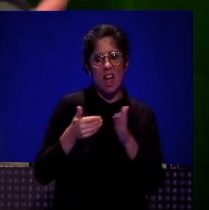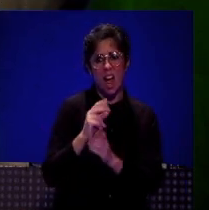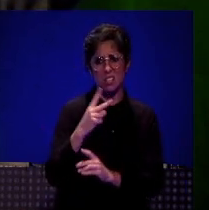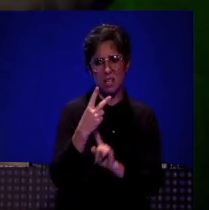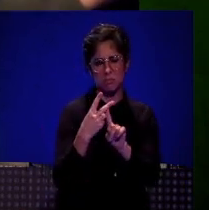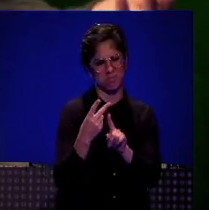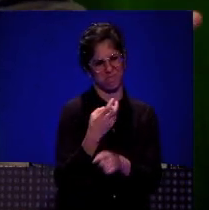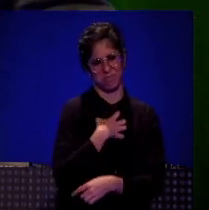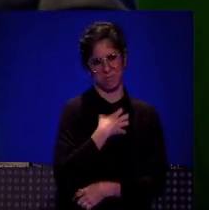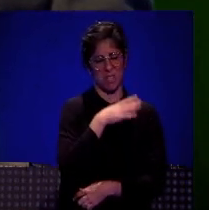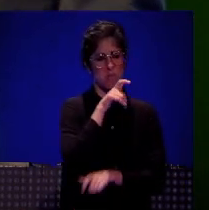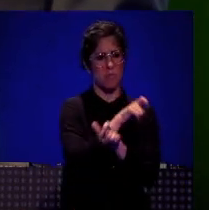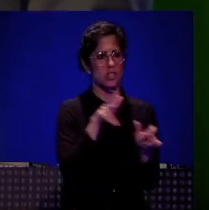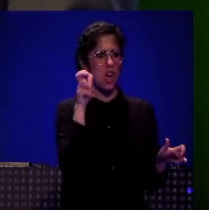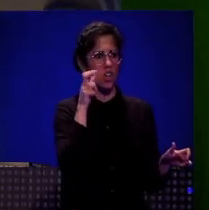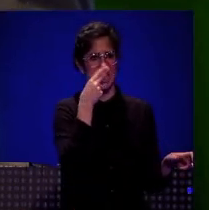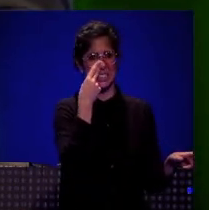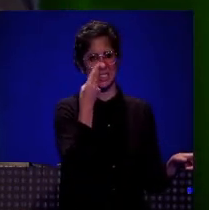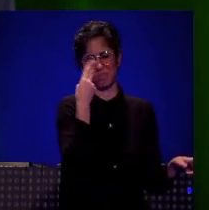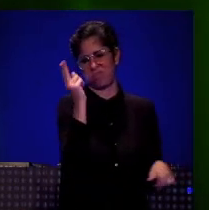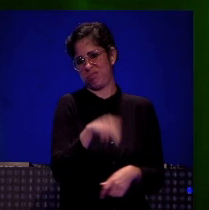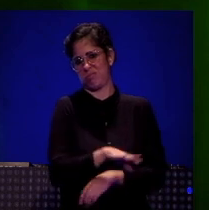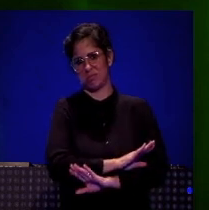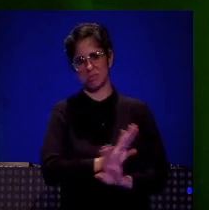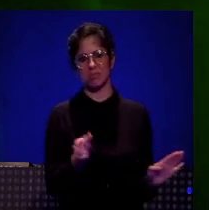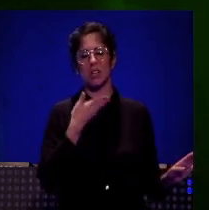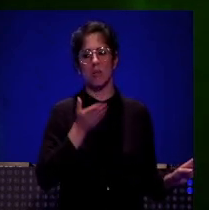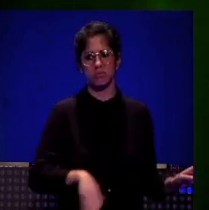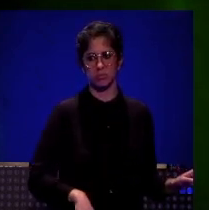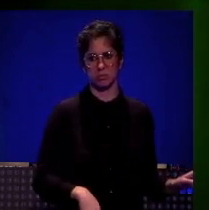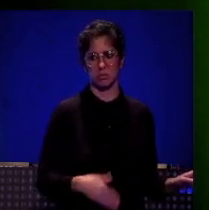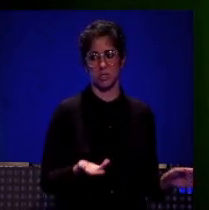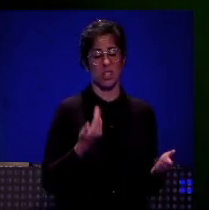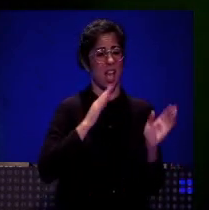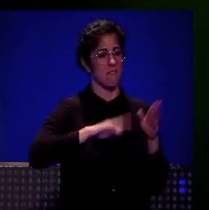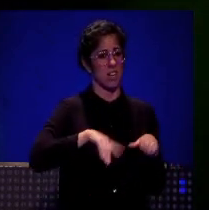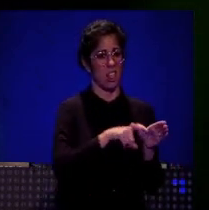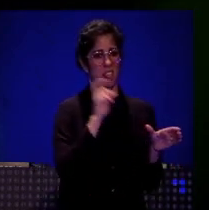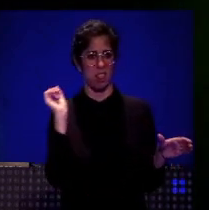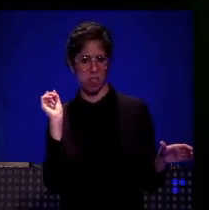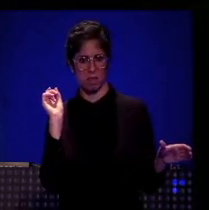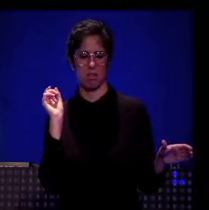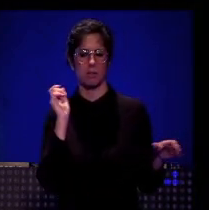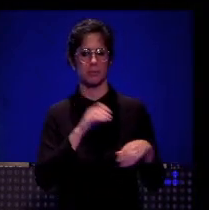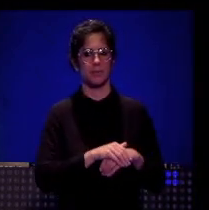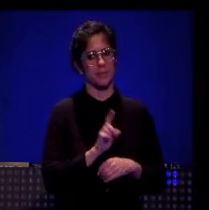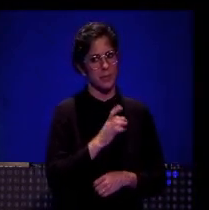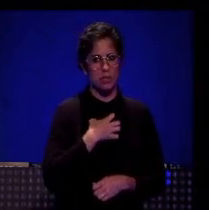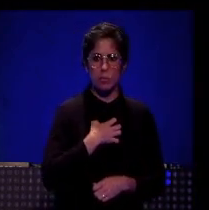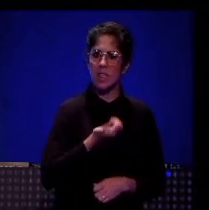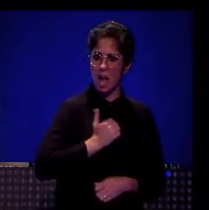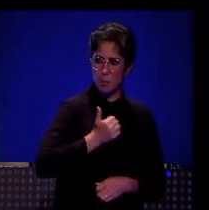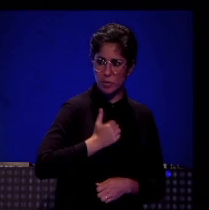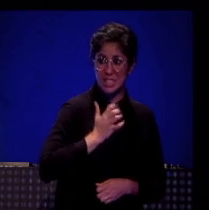no bueno este hombre cuando cuando emite o esta mujer oeste que estar suscrito cuando él le dé la gana pues pues no aprovechar el